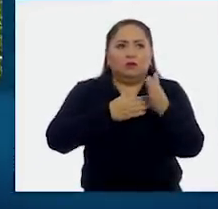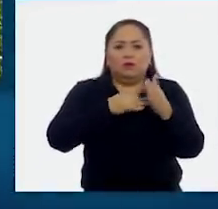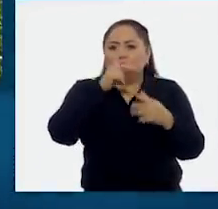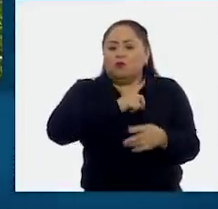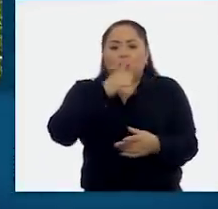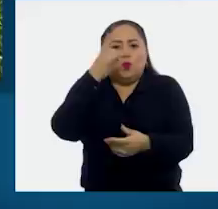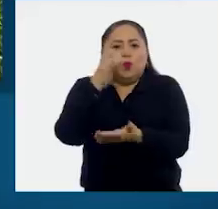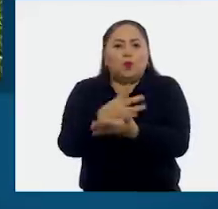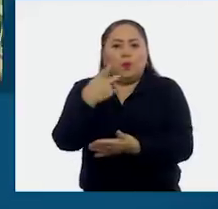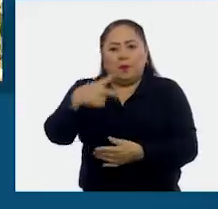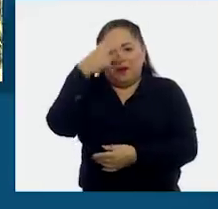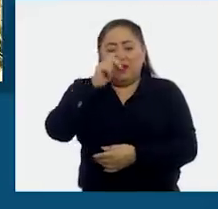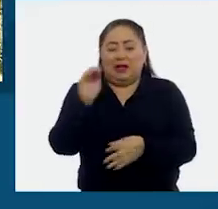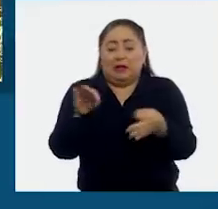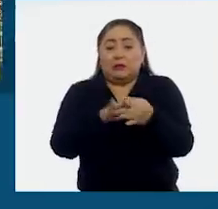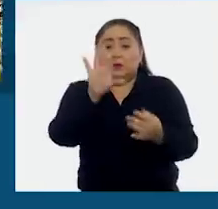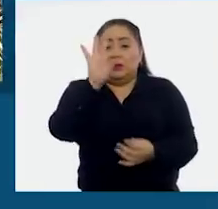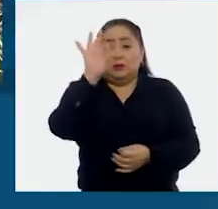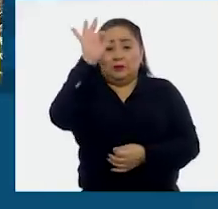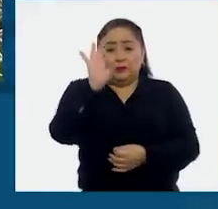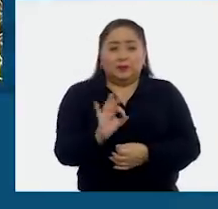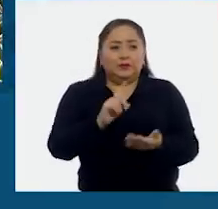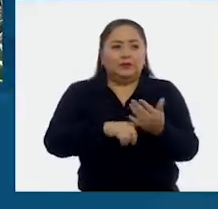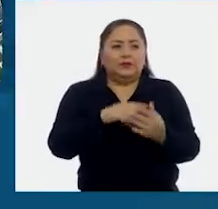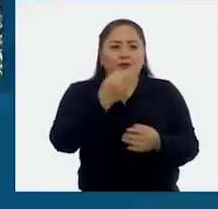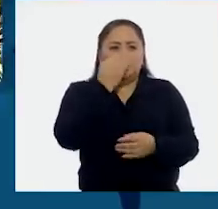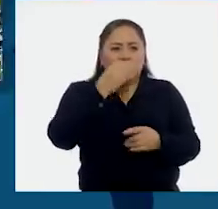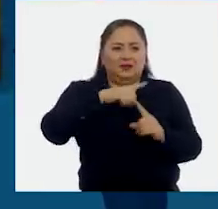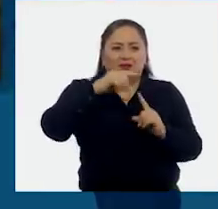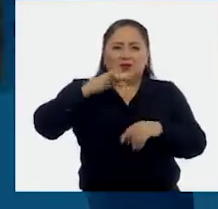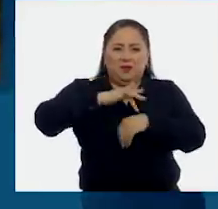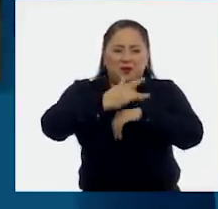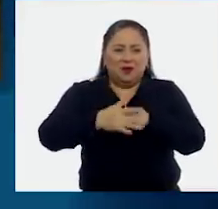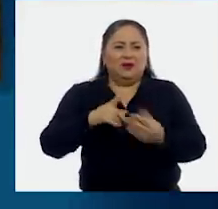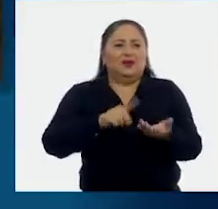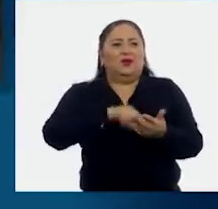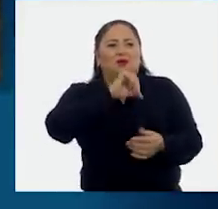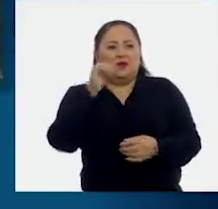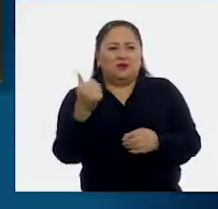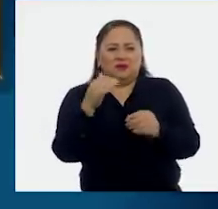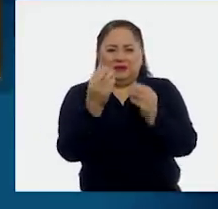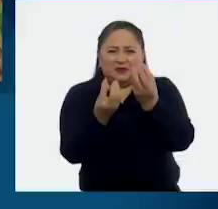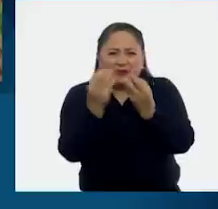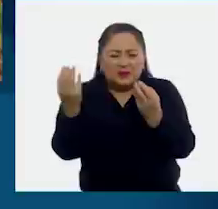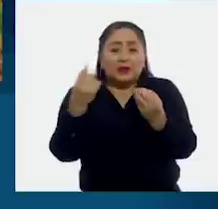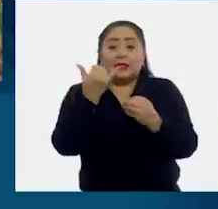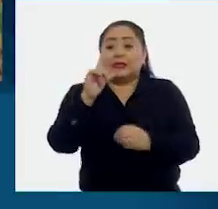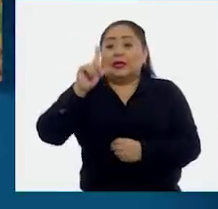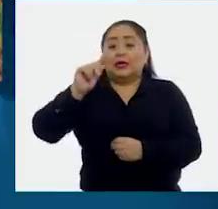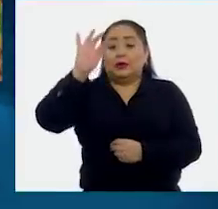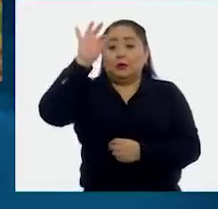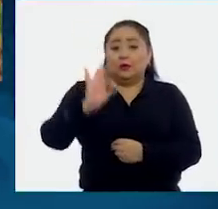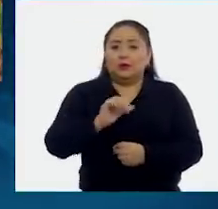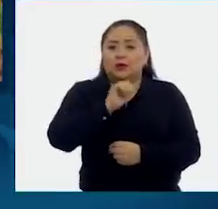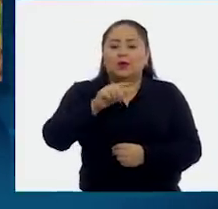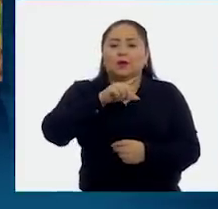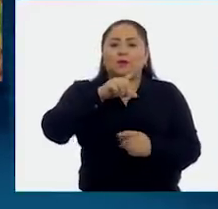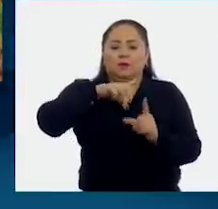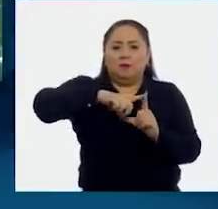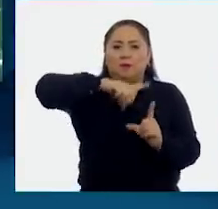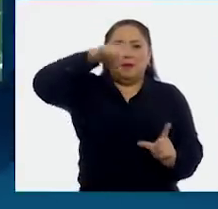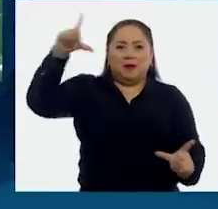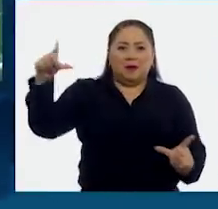país. Casi el 40% de los cactus, el 20% de los encinos y el 70% de los magueyes